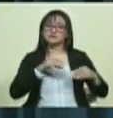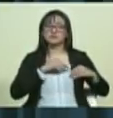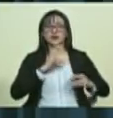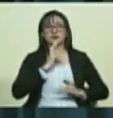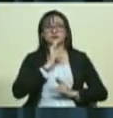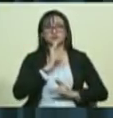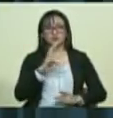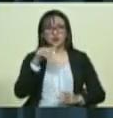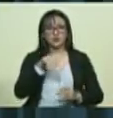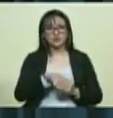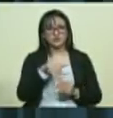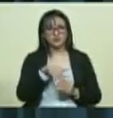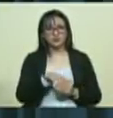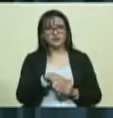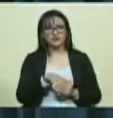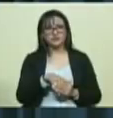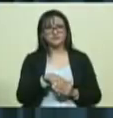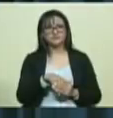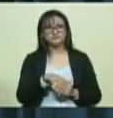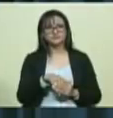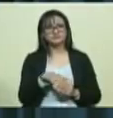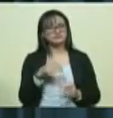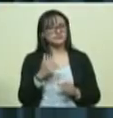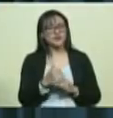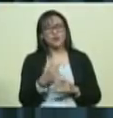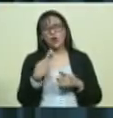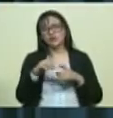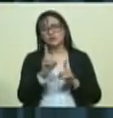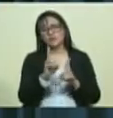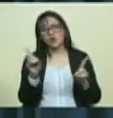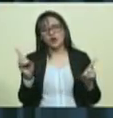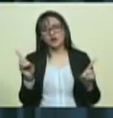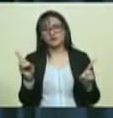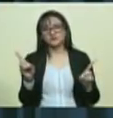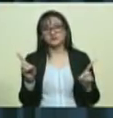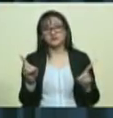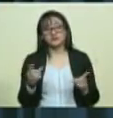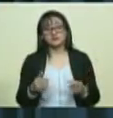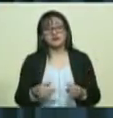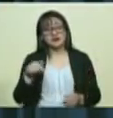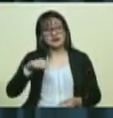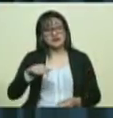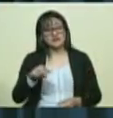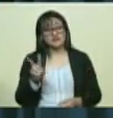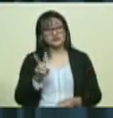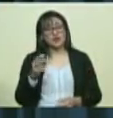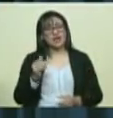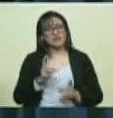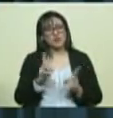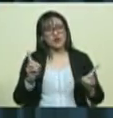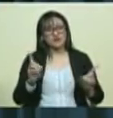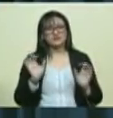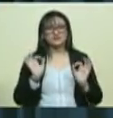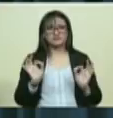resultado electoral y por supuesto como ocurre en cualquier democracia la nuestra es una de las más vigorosas de este planeta nosotros reconoceremos